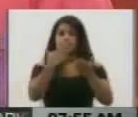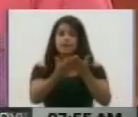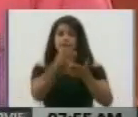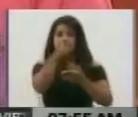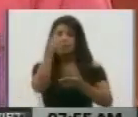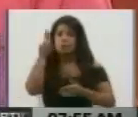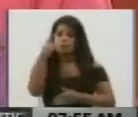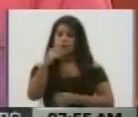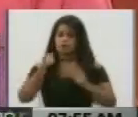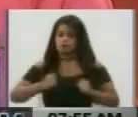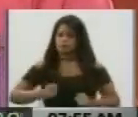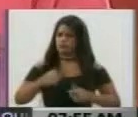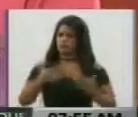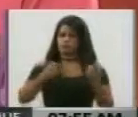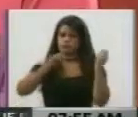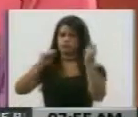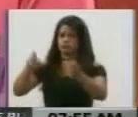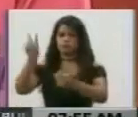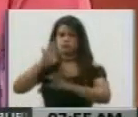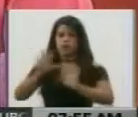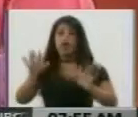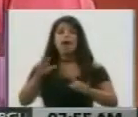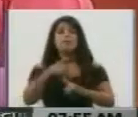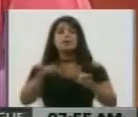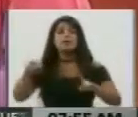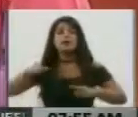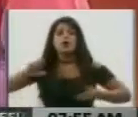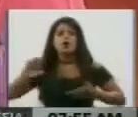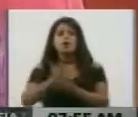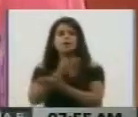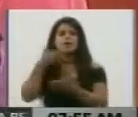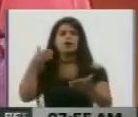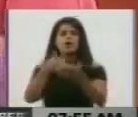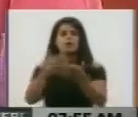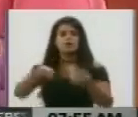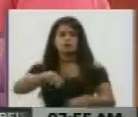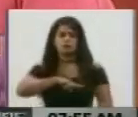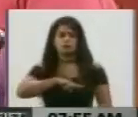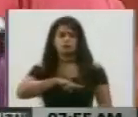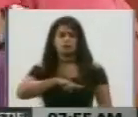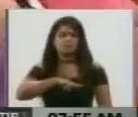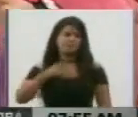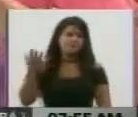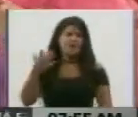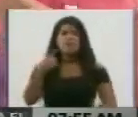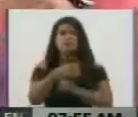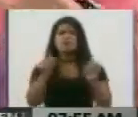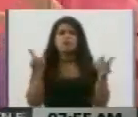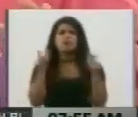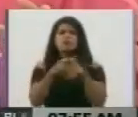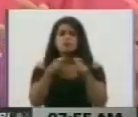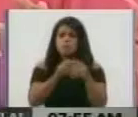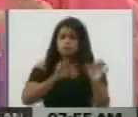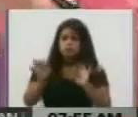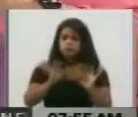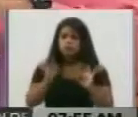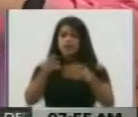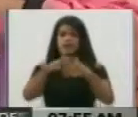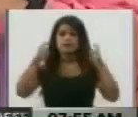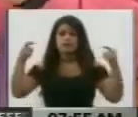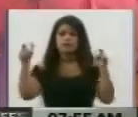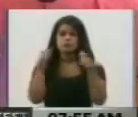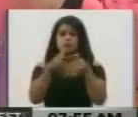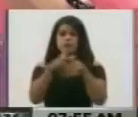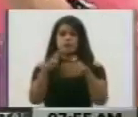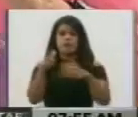presidencia de Mercosur que le corresponde. Es un golpe contra todos nosotros. Al fin y al cabo, es un movimiento estratégico general de las fuerzas